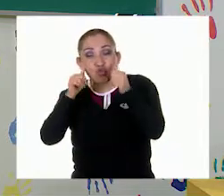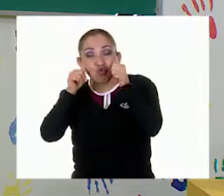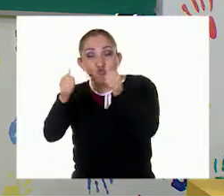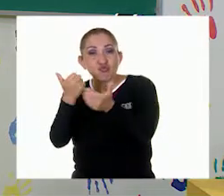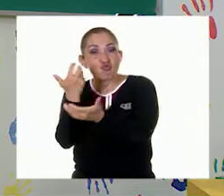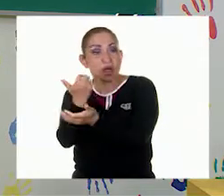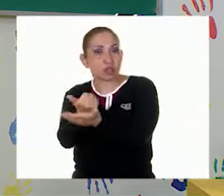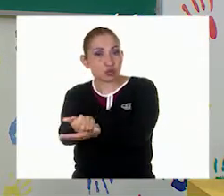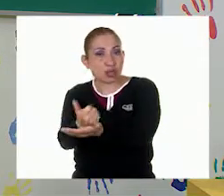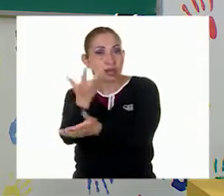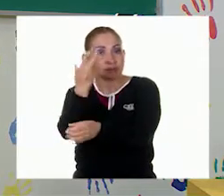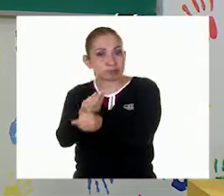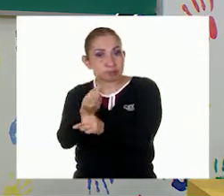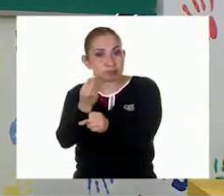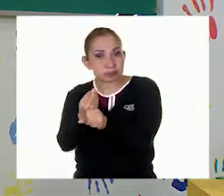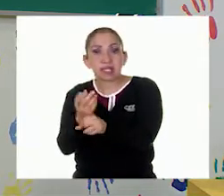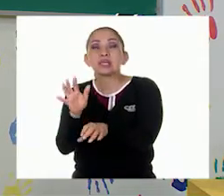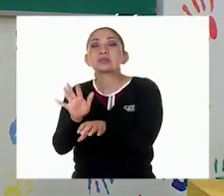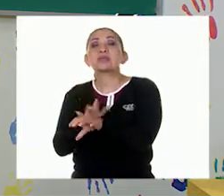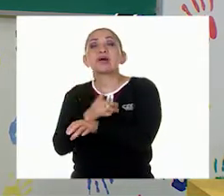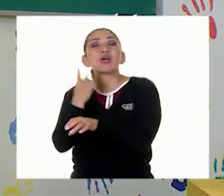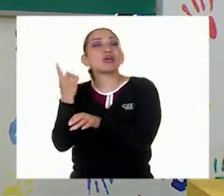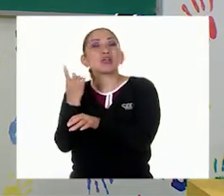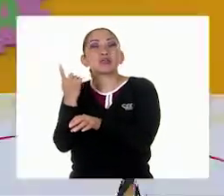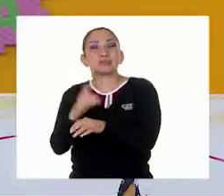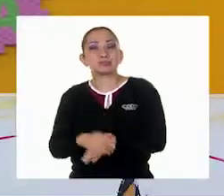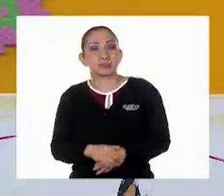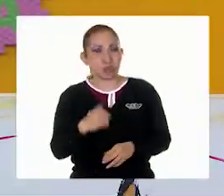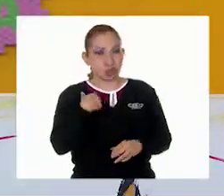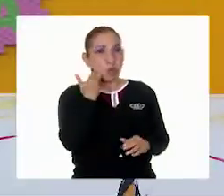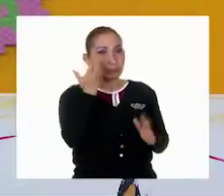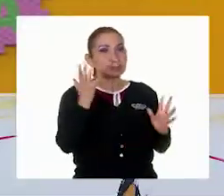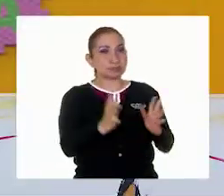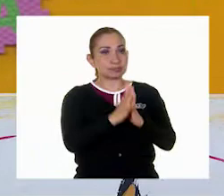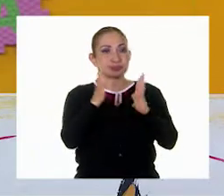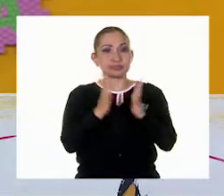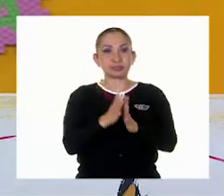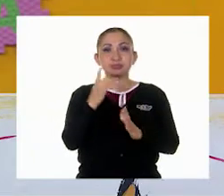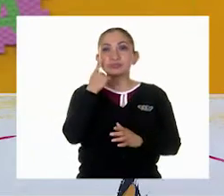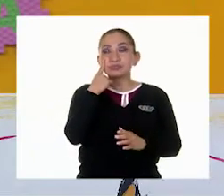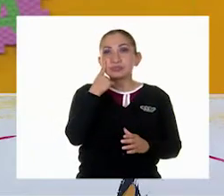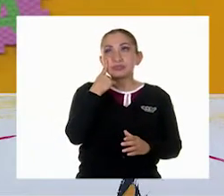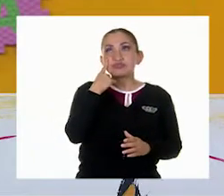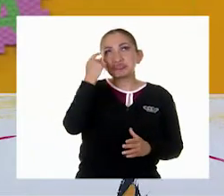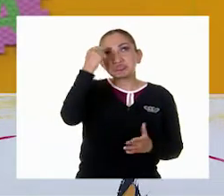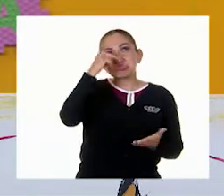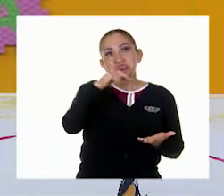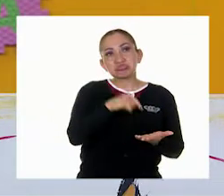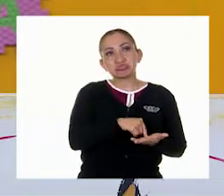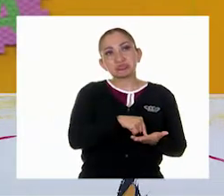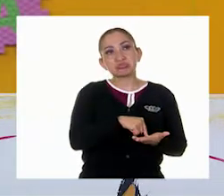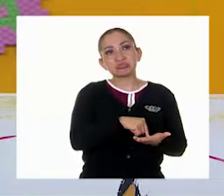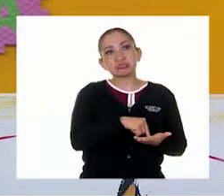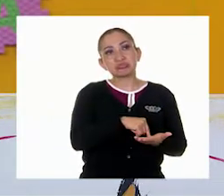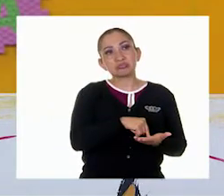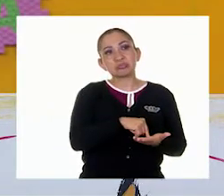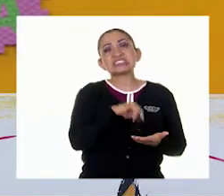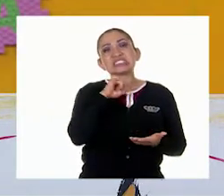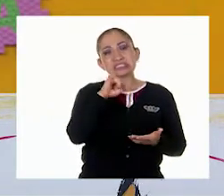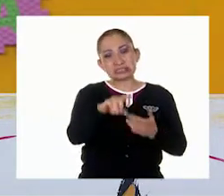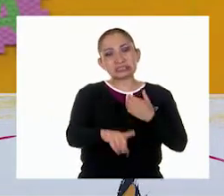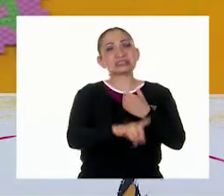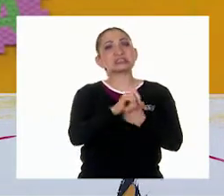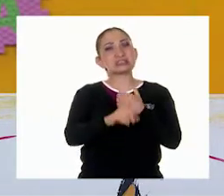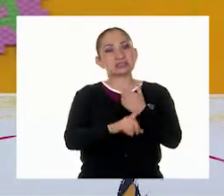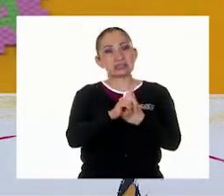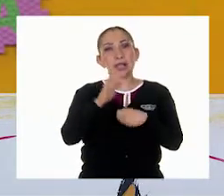resolver primero y por qué lo haremos. ¡Ay! Yo quiero participar, maestra. Mire, yo creo que, aunque el problema